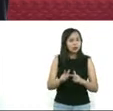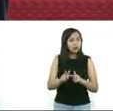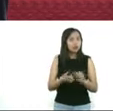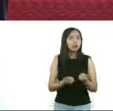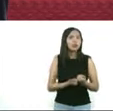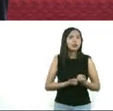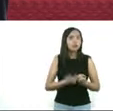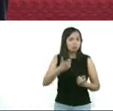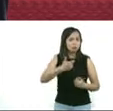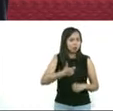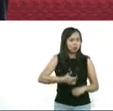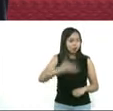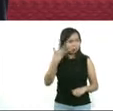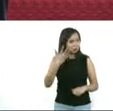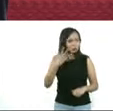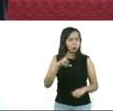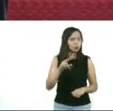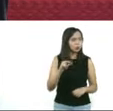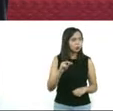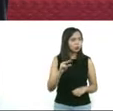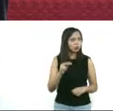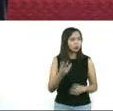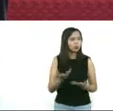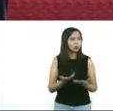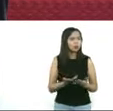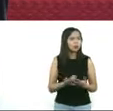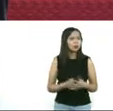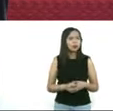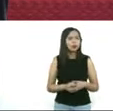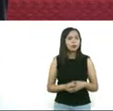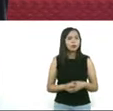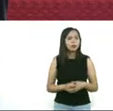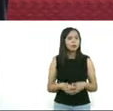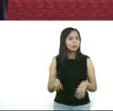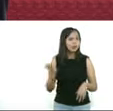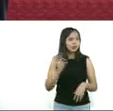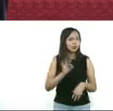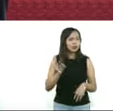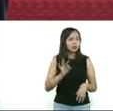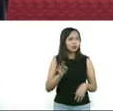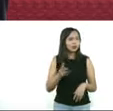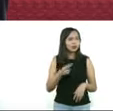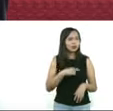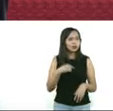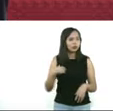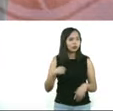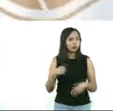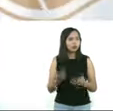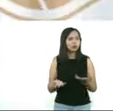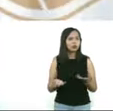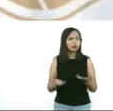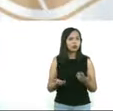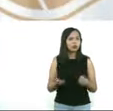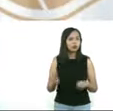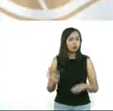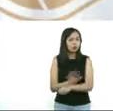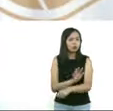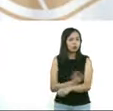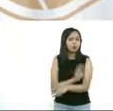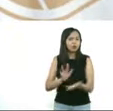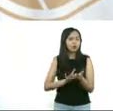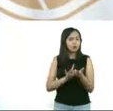energía, como crecería si se sigue entregando los recursos de la nación y el sector